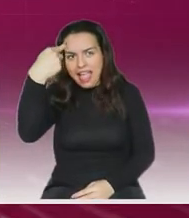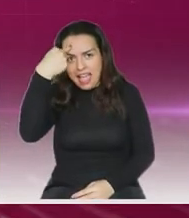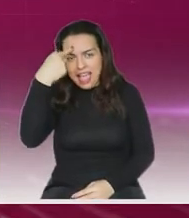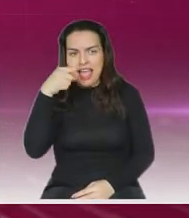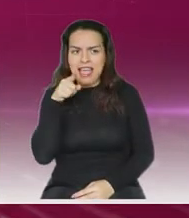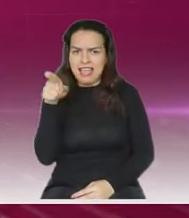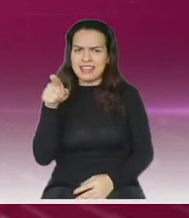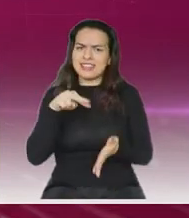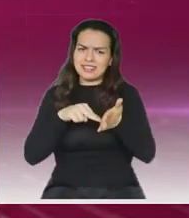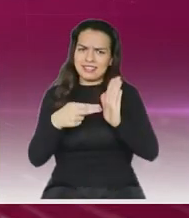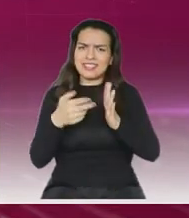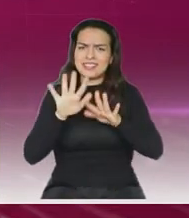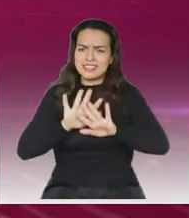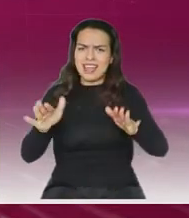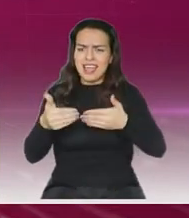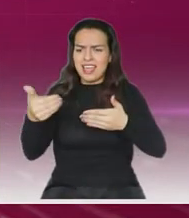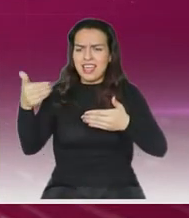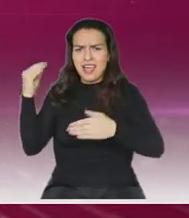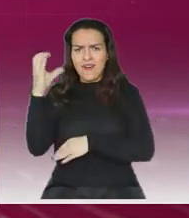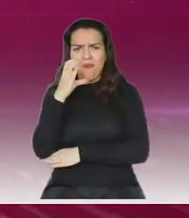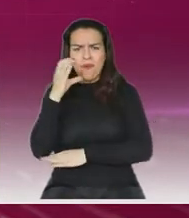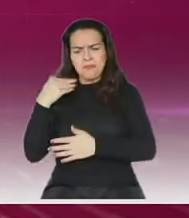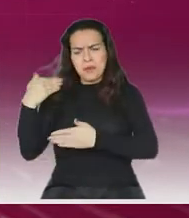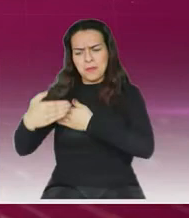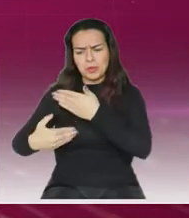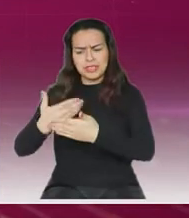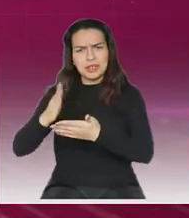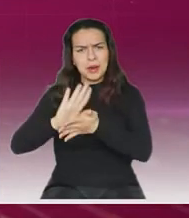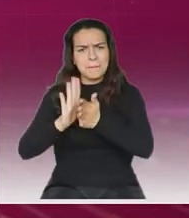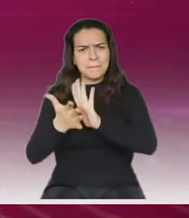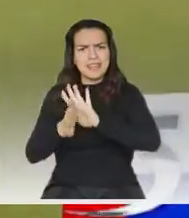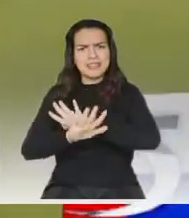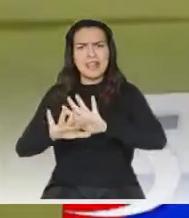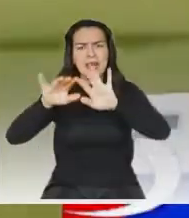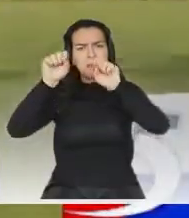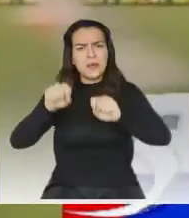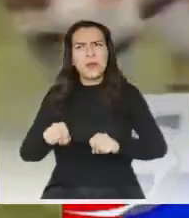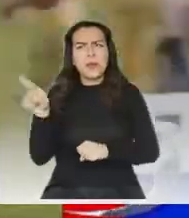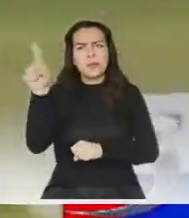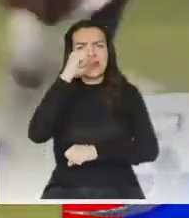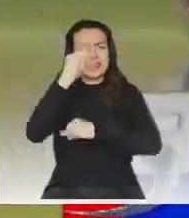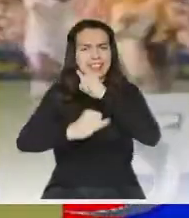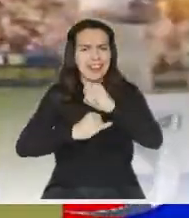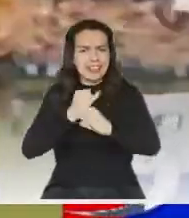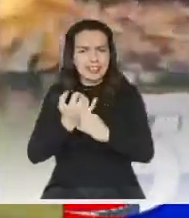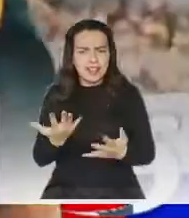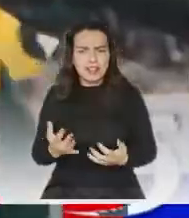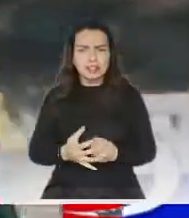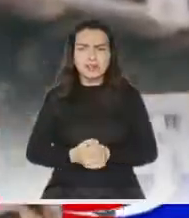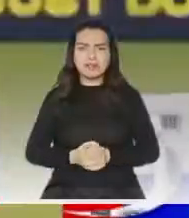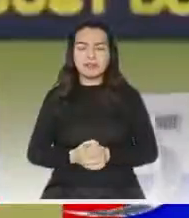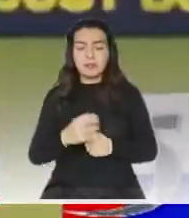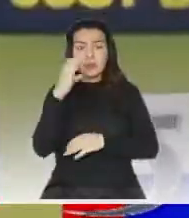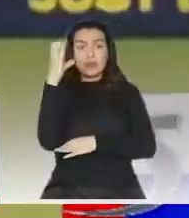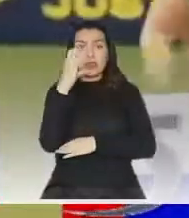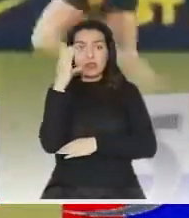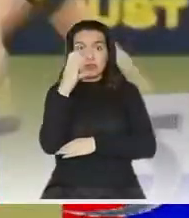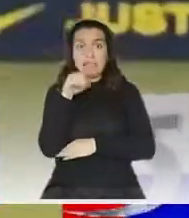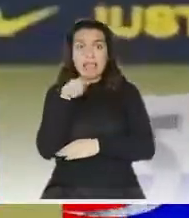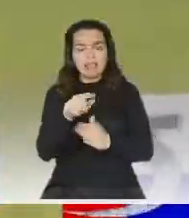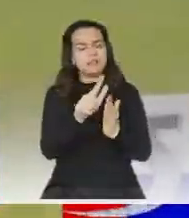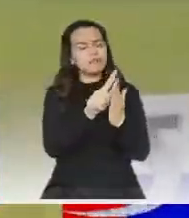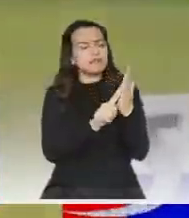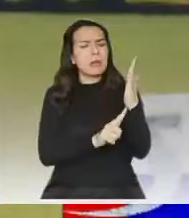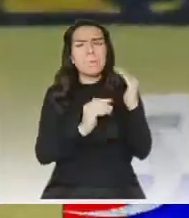que llevan muchos años avalados por organismos internacionales. Colombia hasta ahora tiene la calificación más baja con respecto a los demás